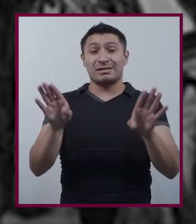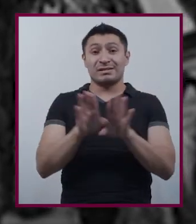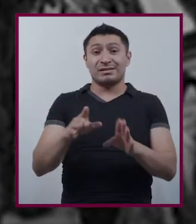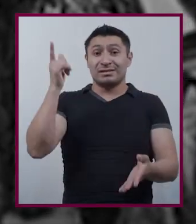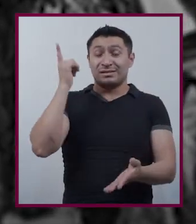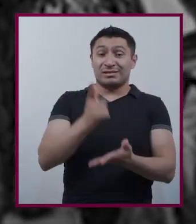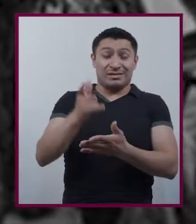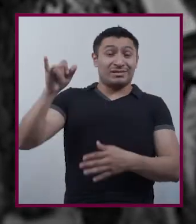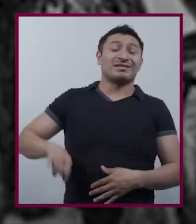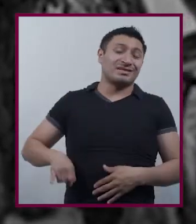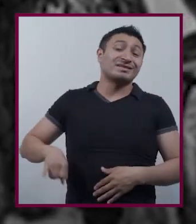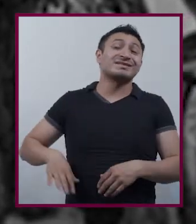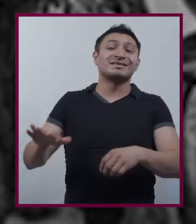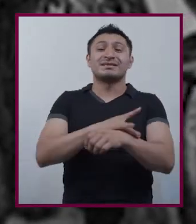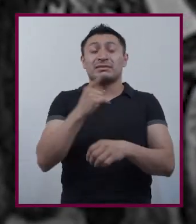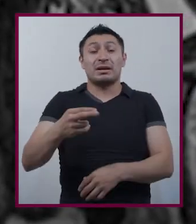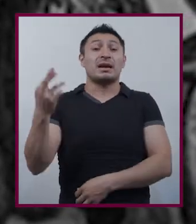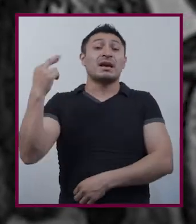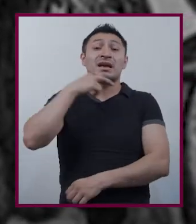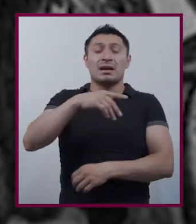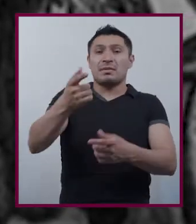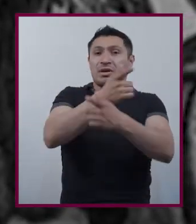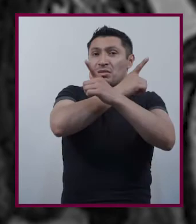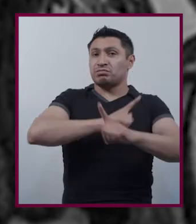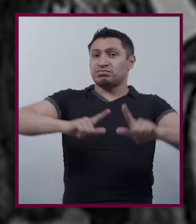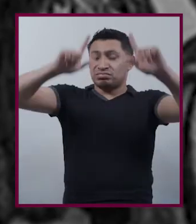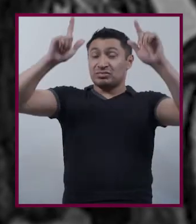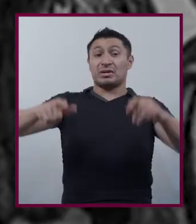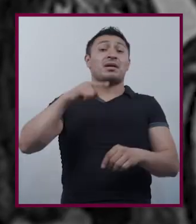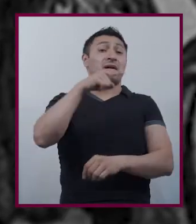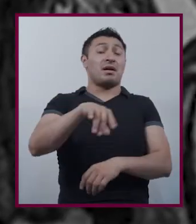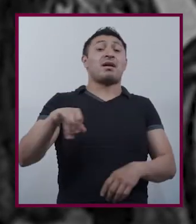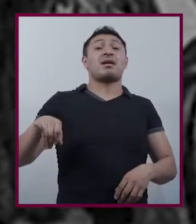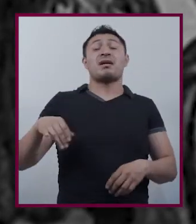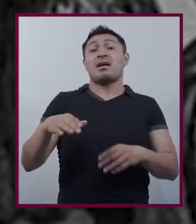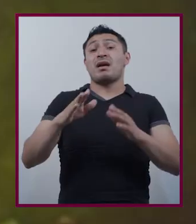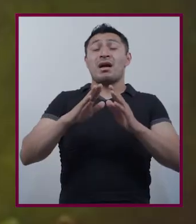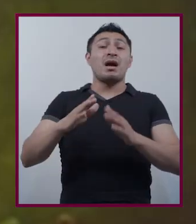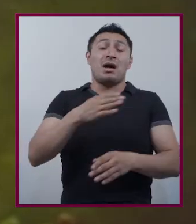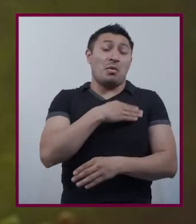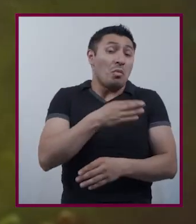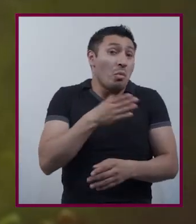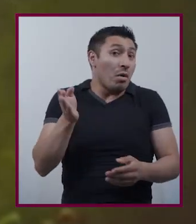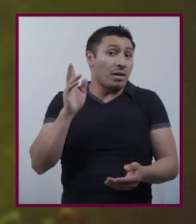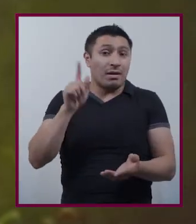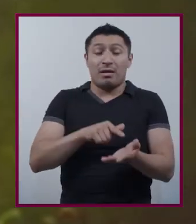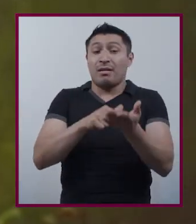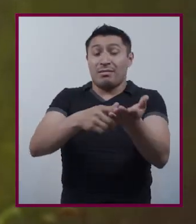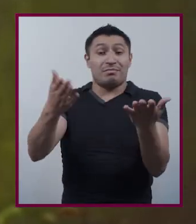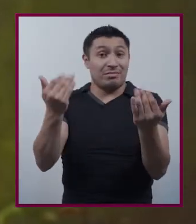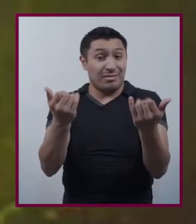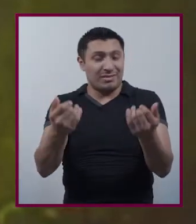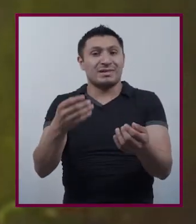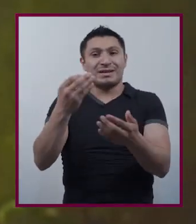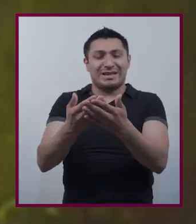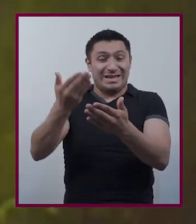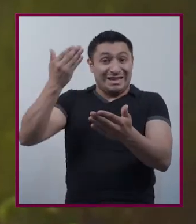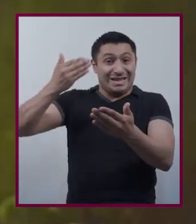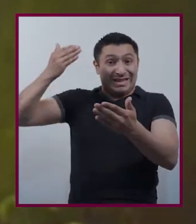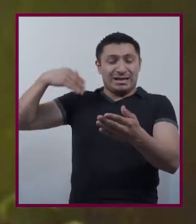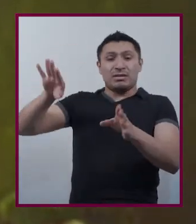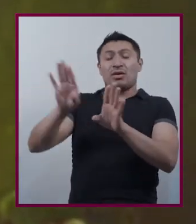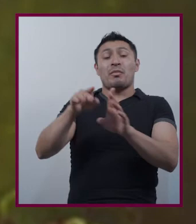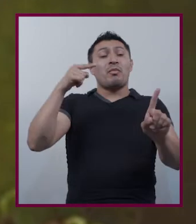muy interesante, porque en poco tiempo quedó absuelta por falta de pruebas. Cuentan que, tiempo atrás, había